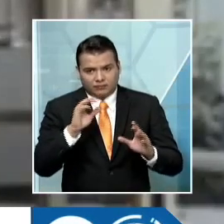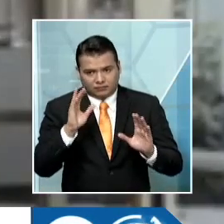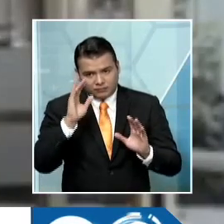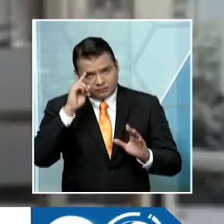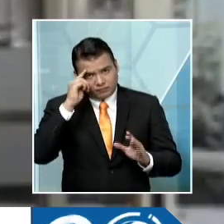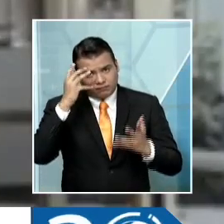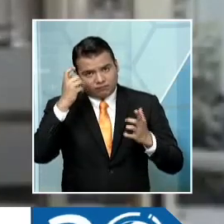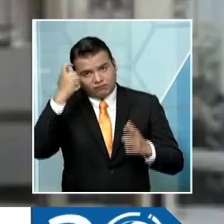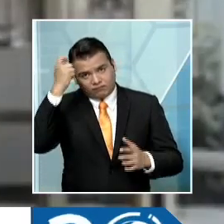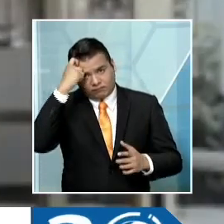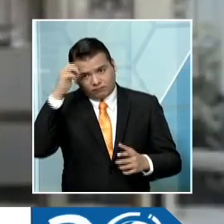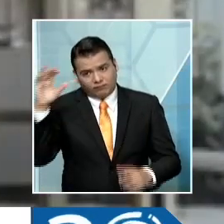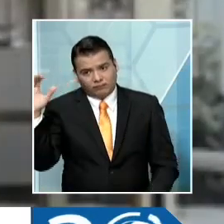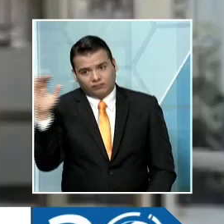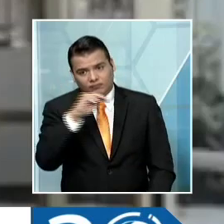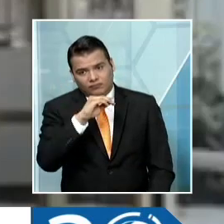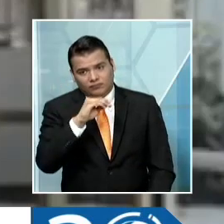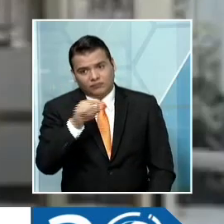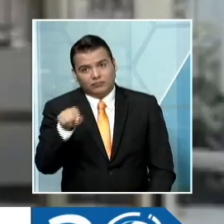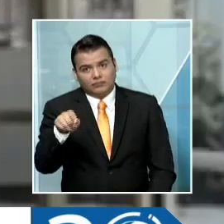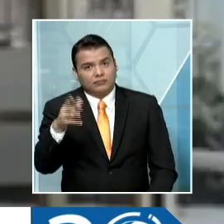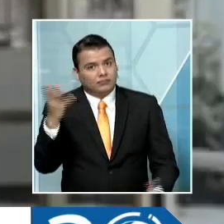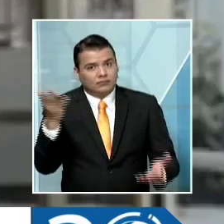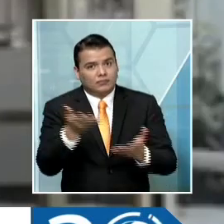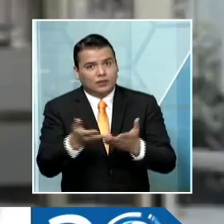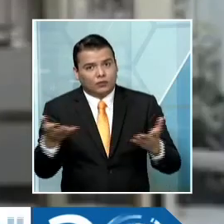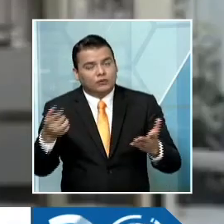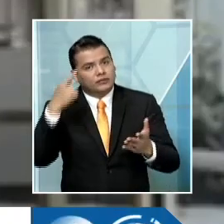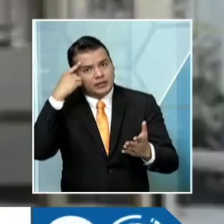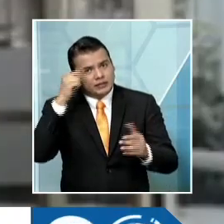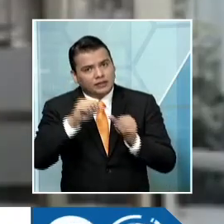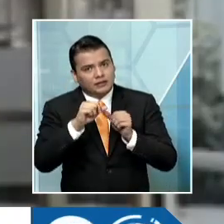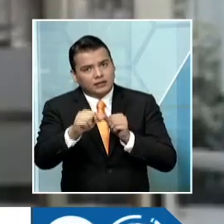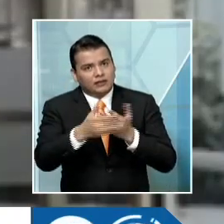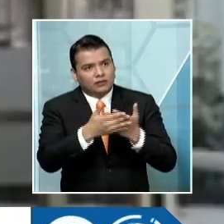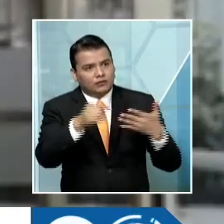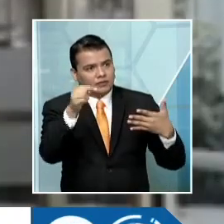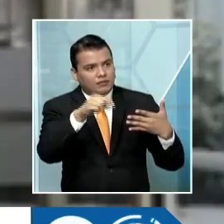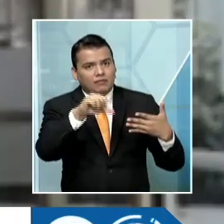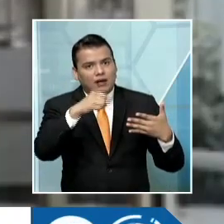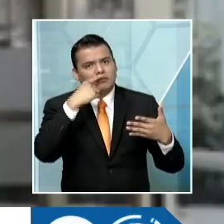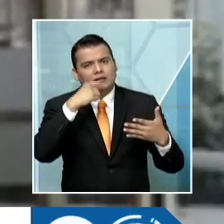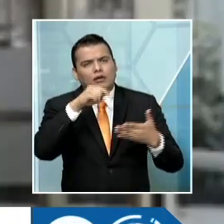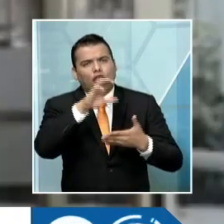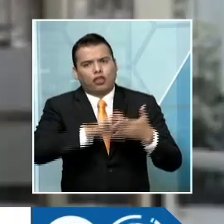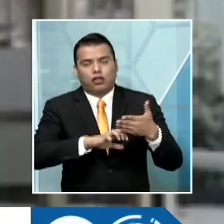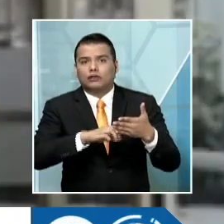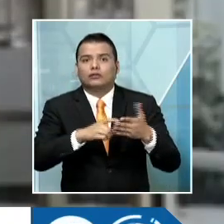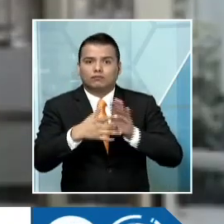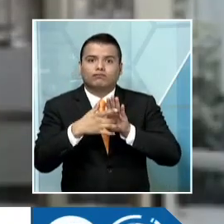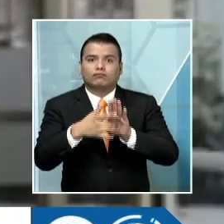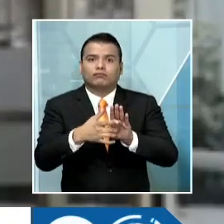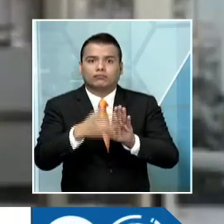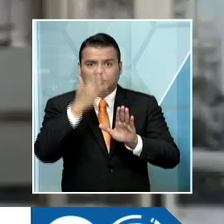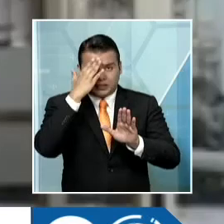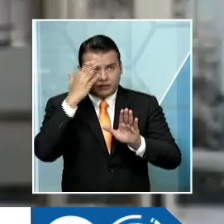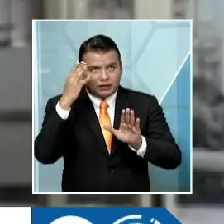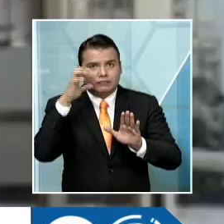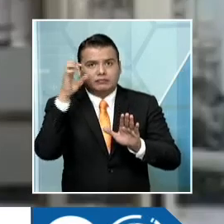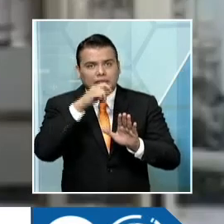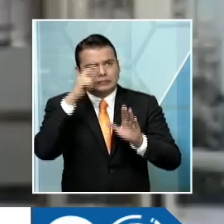memoria histórica, que esas cosas no se pierdan, que todas esas cosas negativas que pasen vivan en el folclore, para